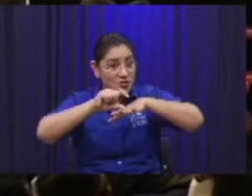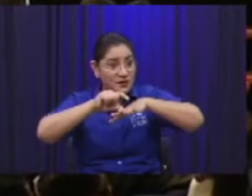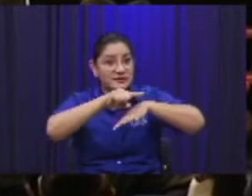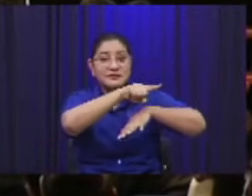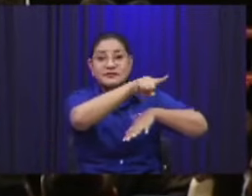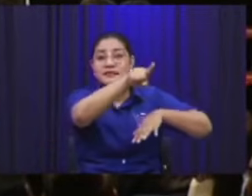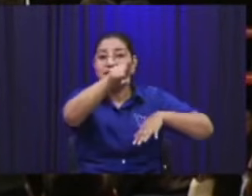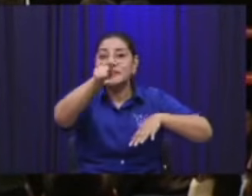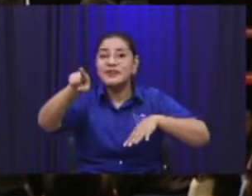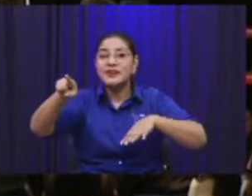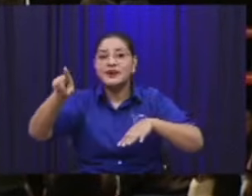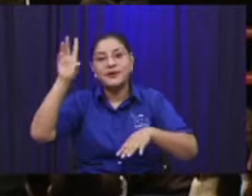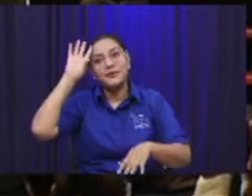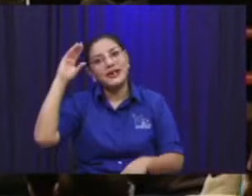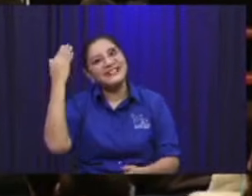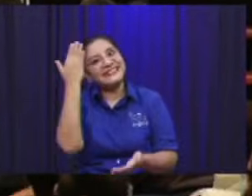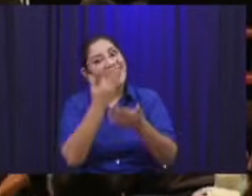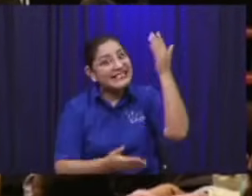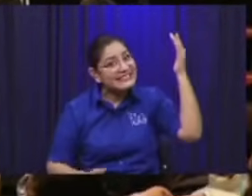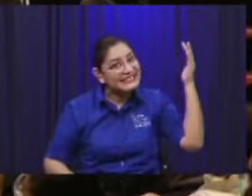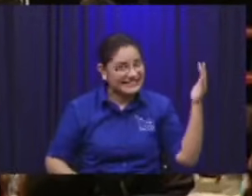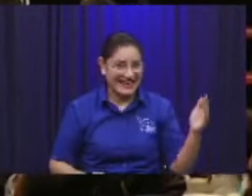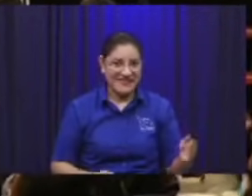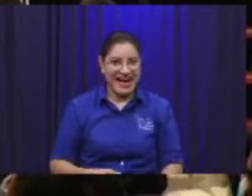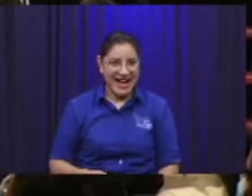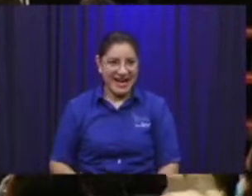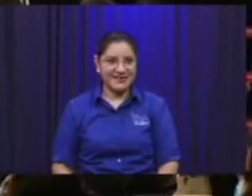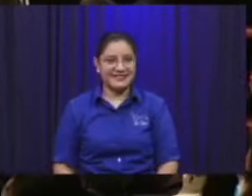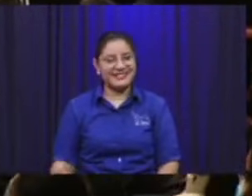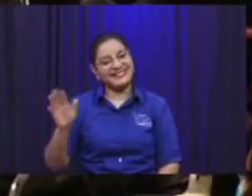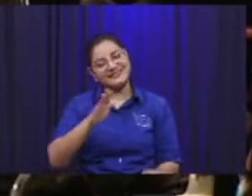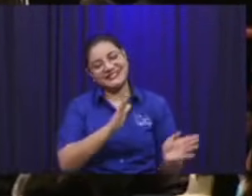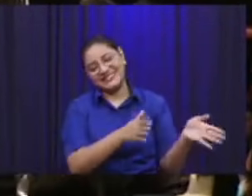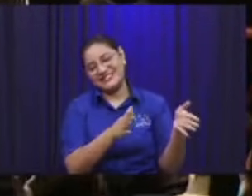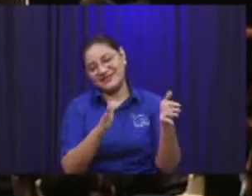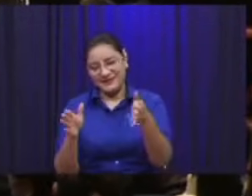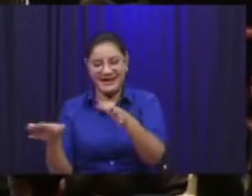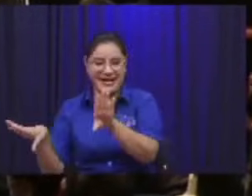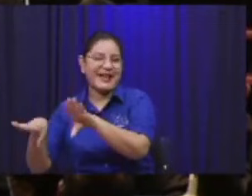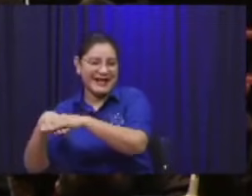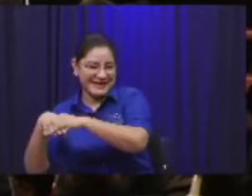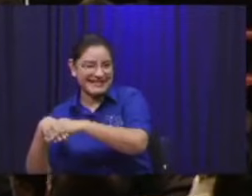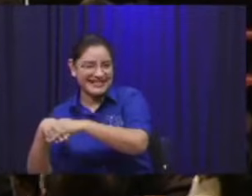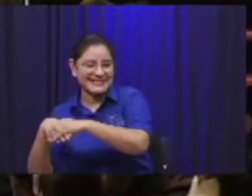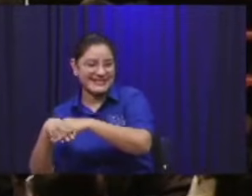es que algunas solo se las llevaron más pero después se compuso la cosa